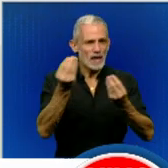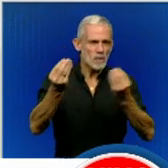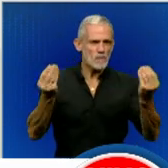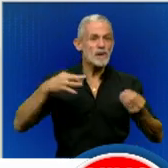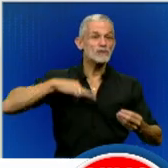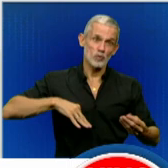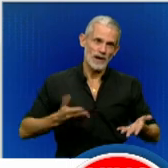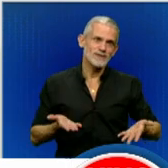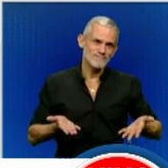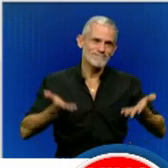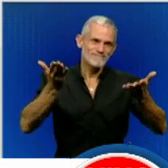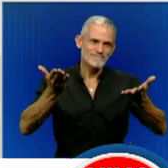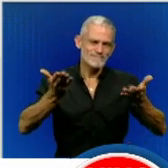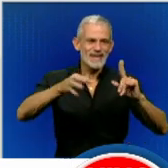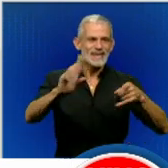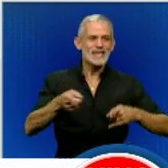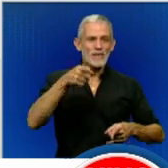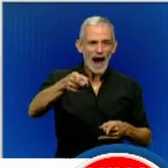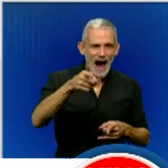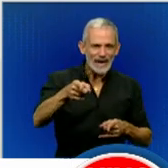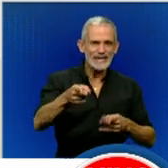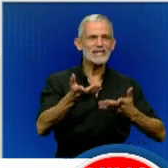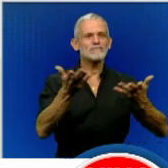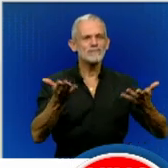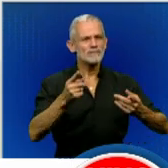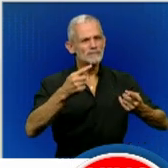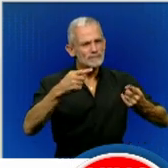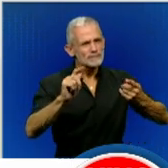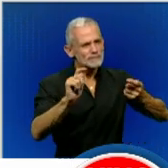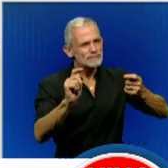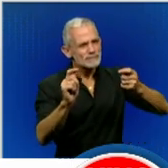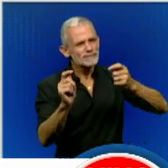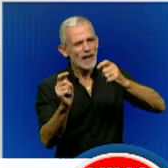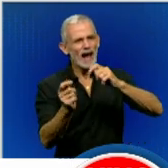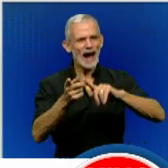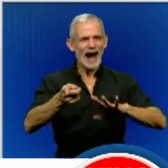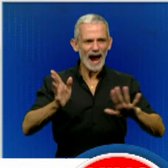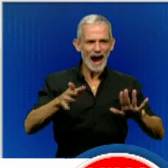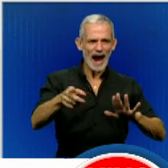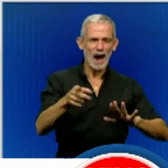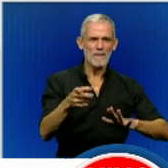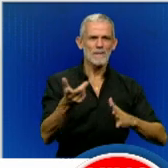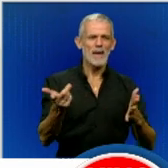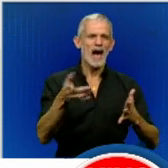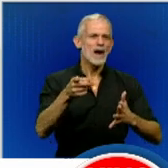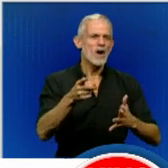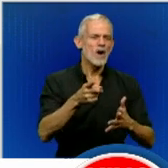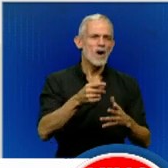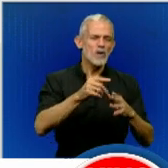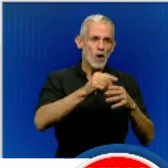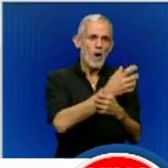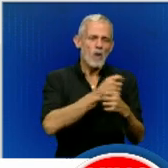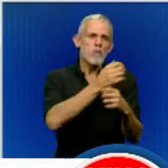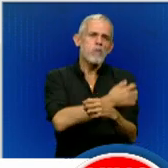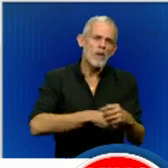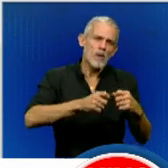y a partir de allí empezar a revertir esta curva creciente de pobreza que a todos